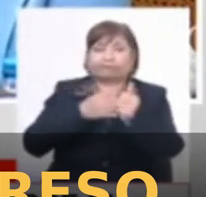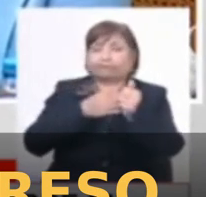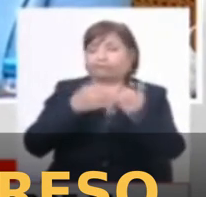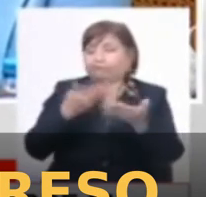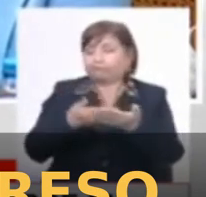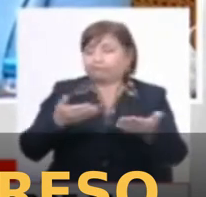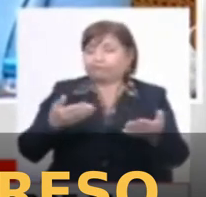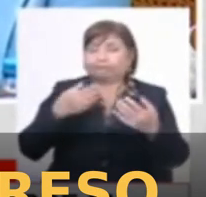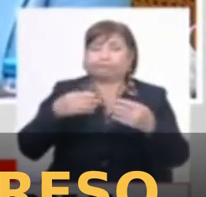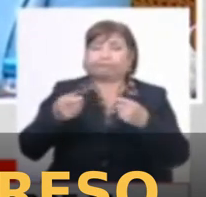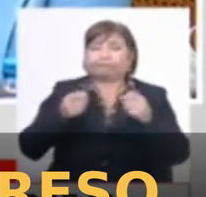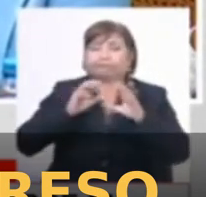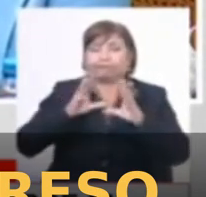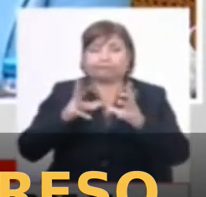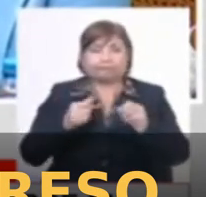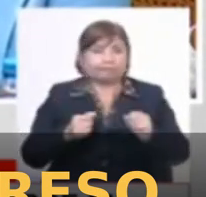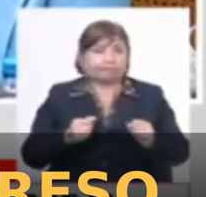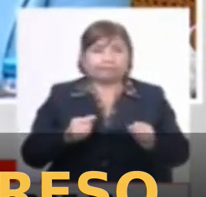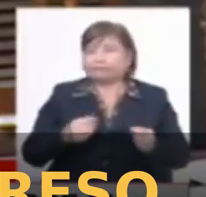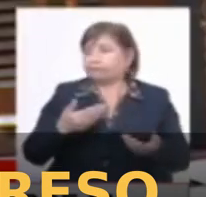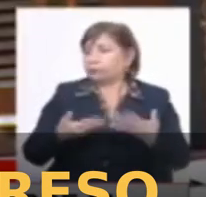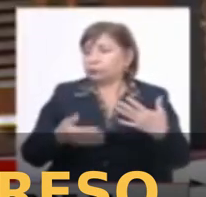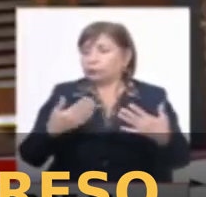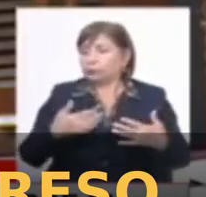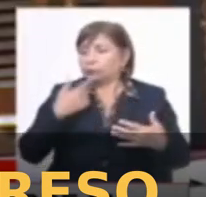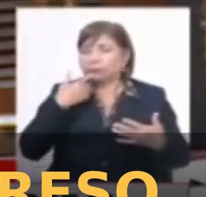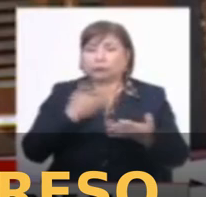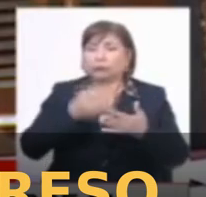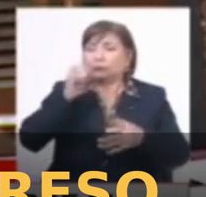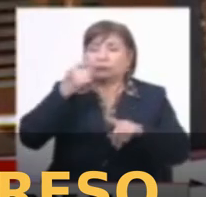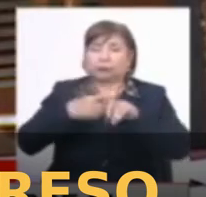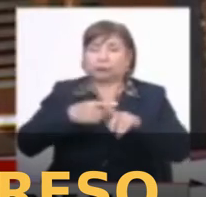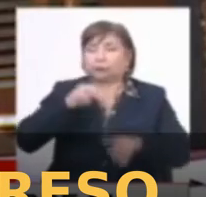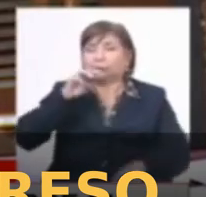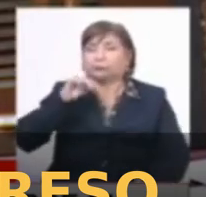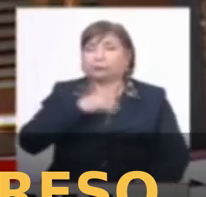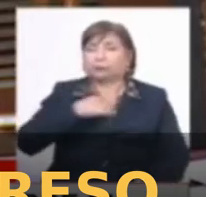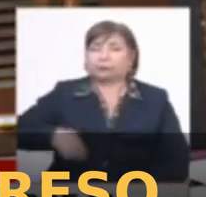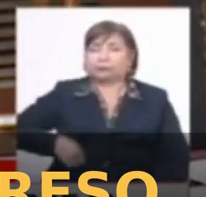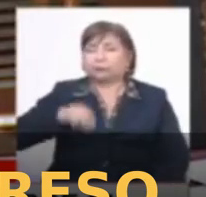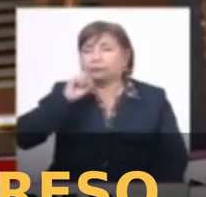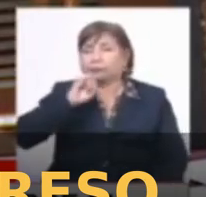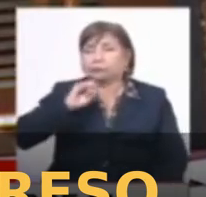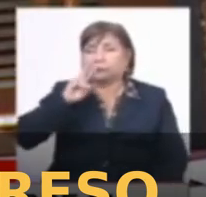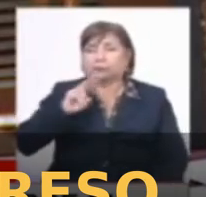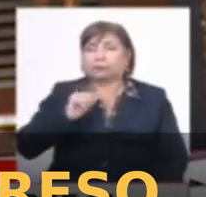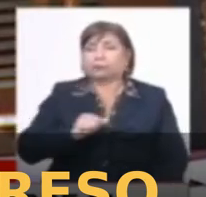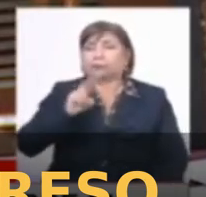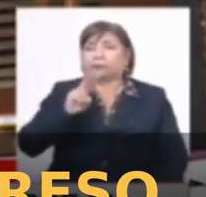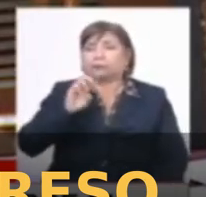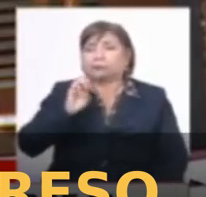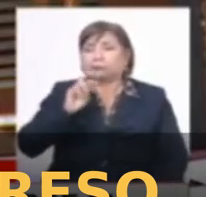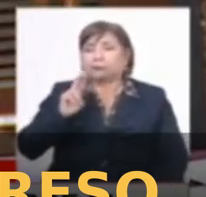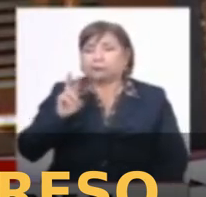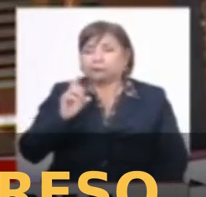que encabeza esta presunta red criminal, está el exministro Juan Silva, Samir Villaverde,